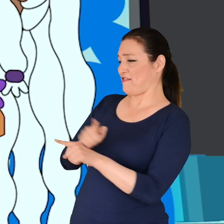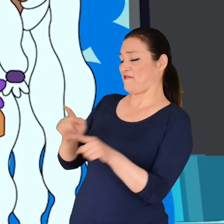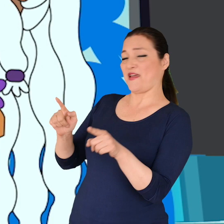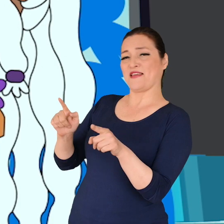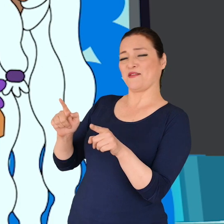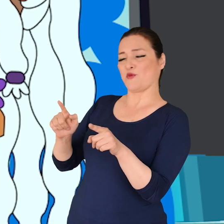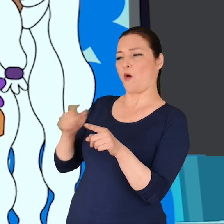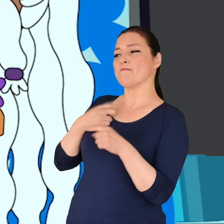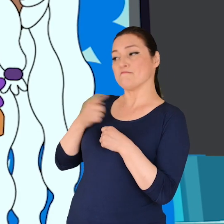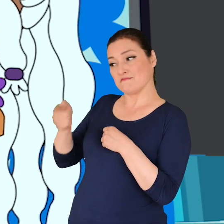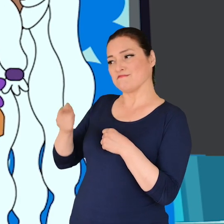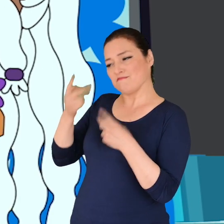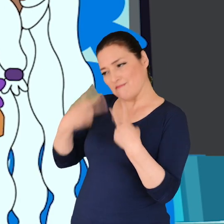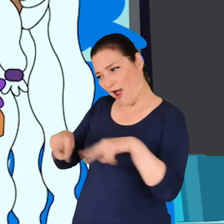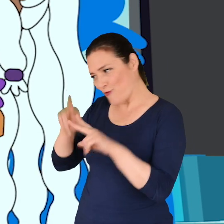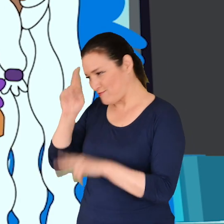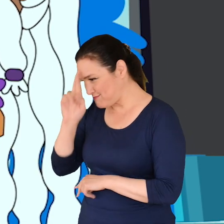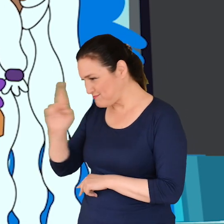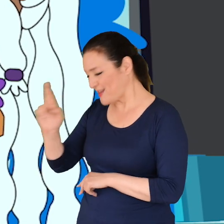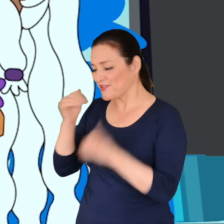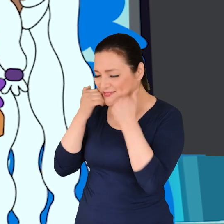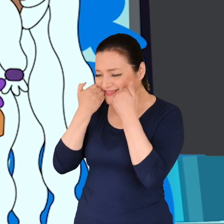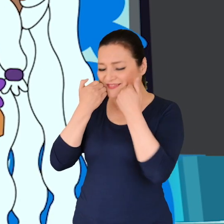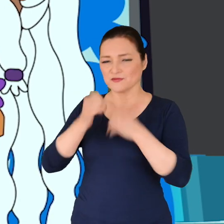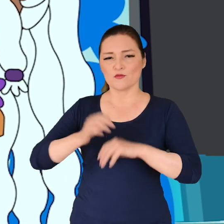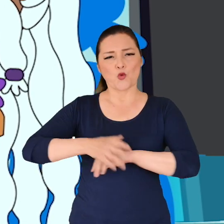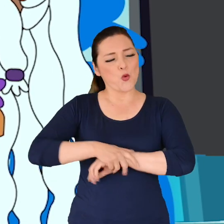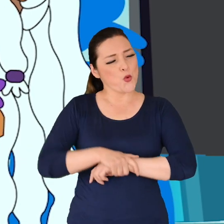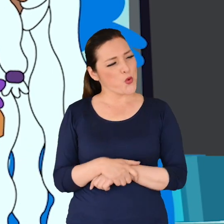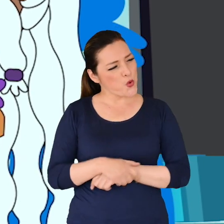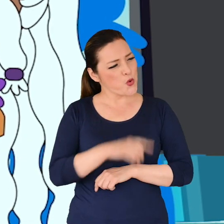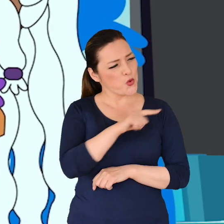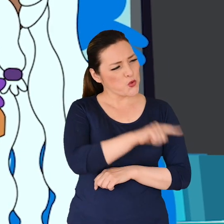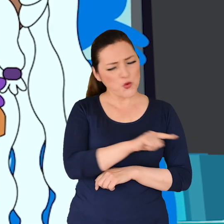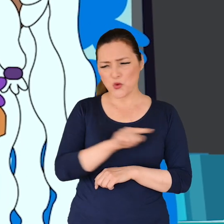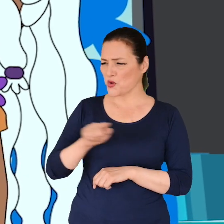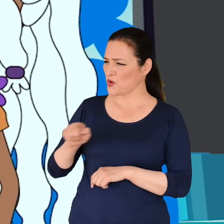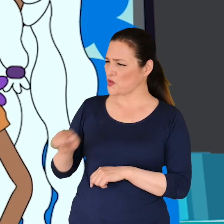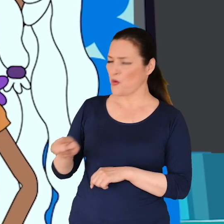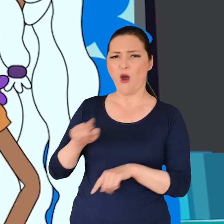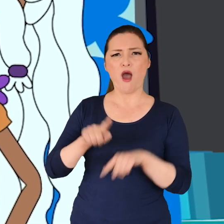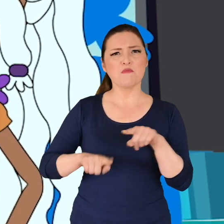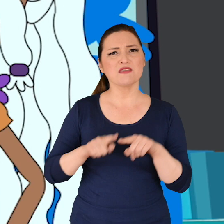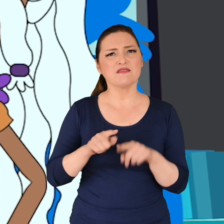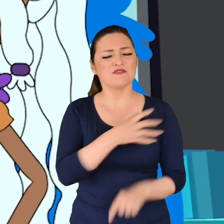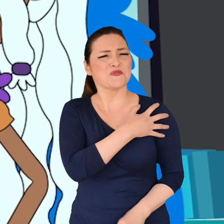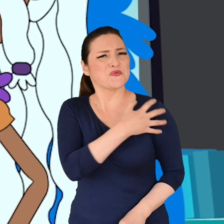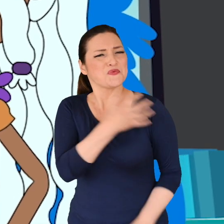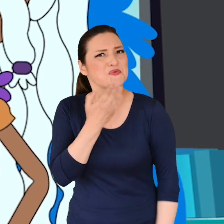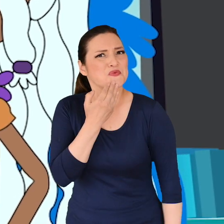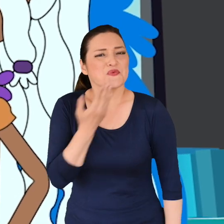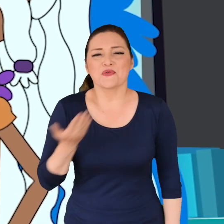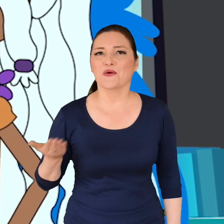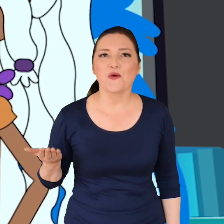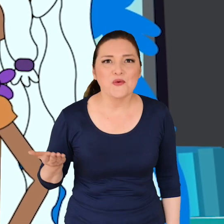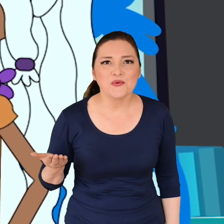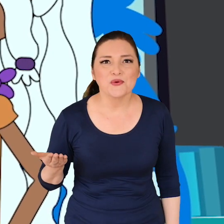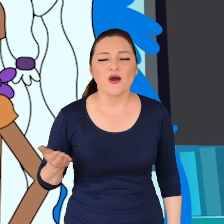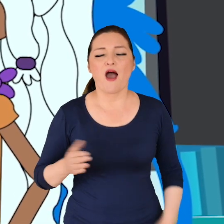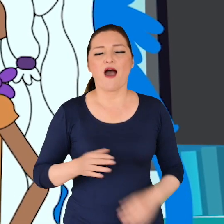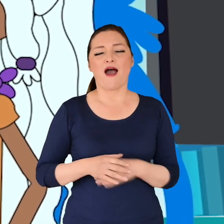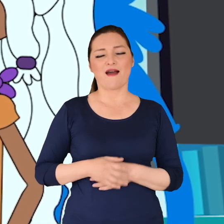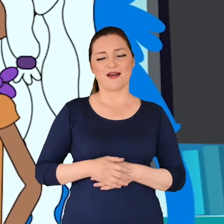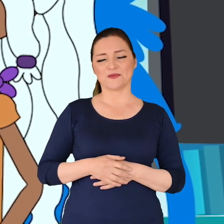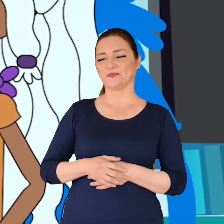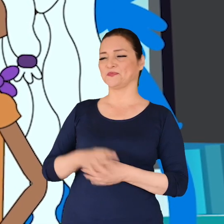Aunque somos muy diferentes, nos valoramos y nos tenemos mucho cariño. Marina, Enrique, ¿cómo pueden tener una